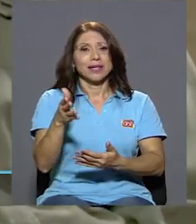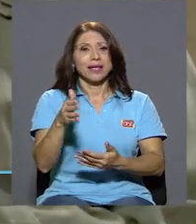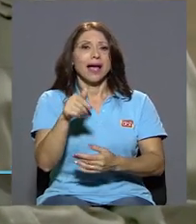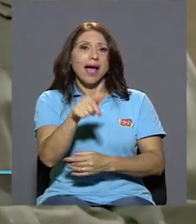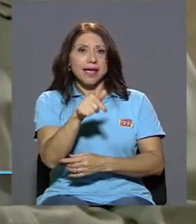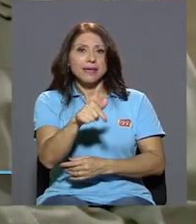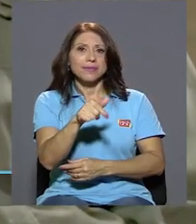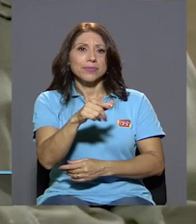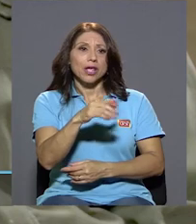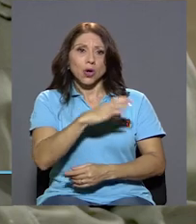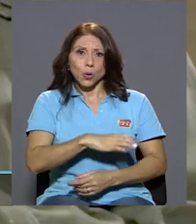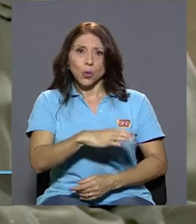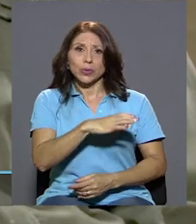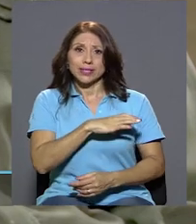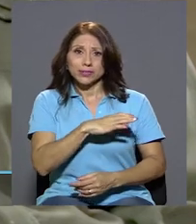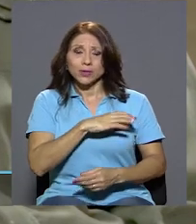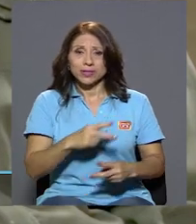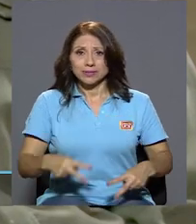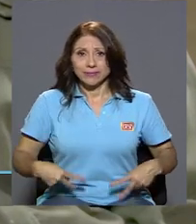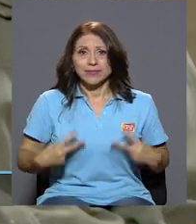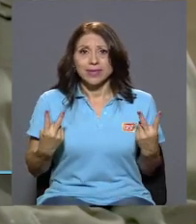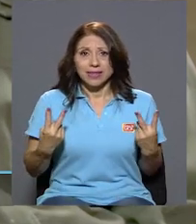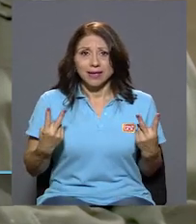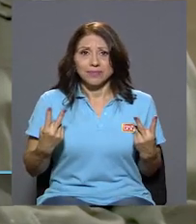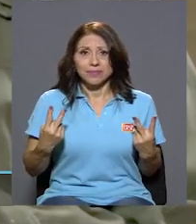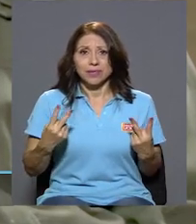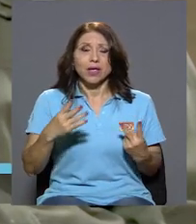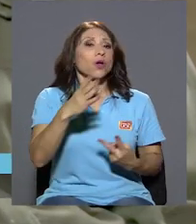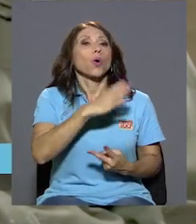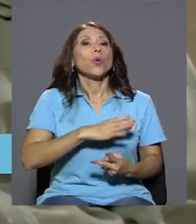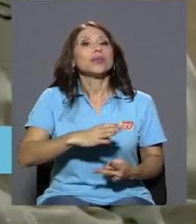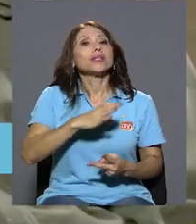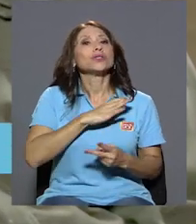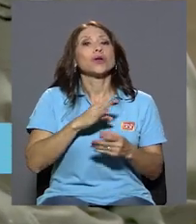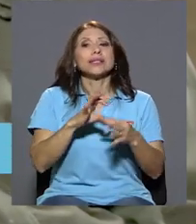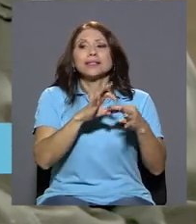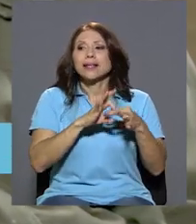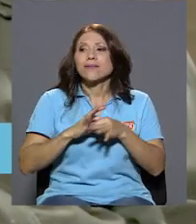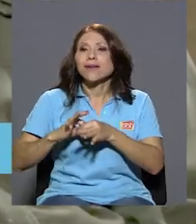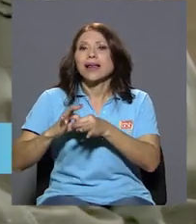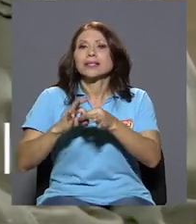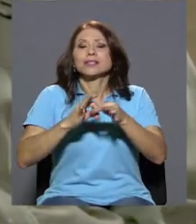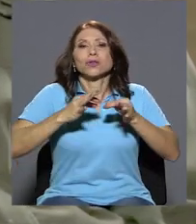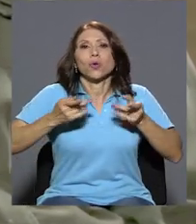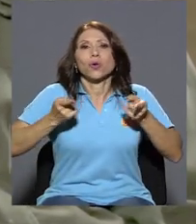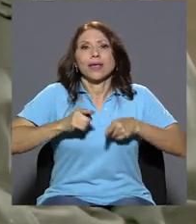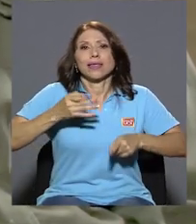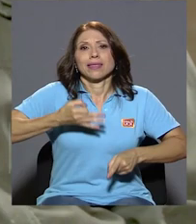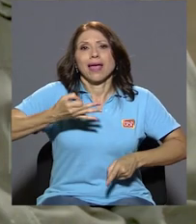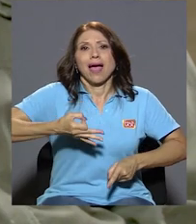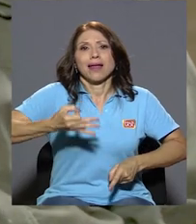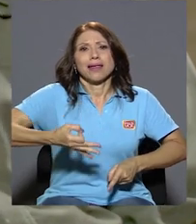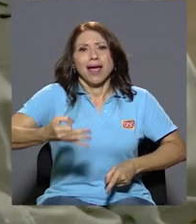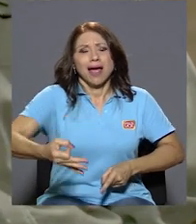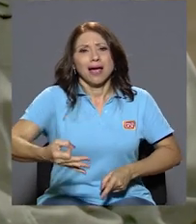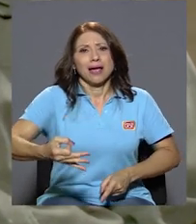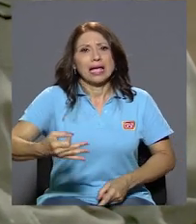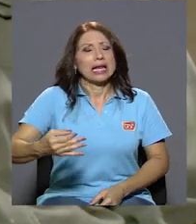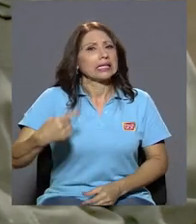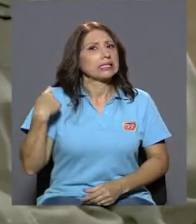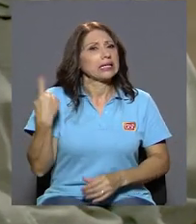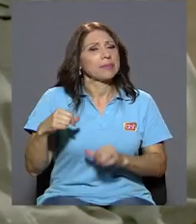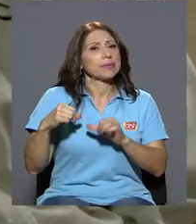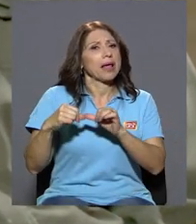condiciones de vida las condiciones de relación diaria era un hostigamiento